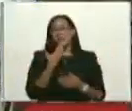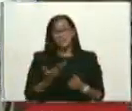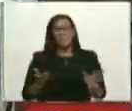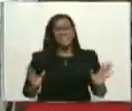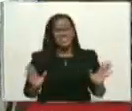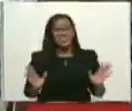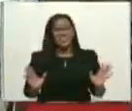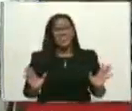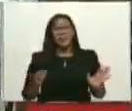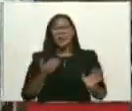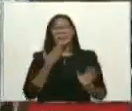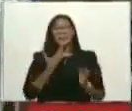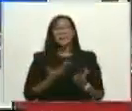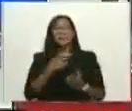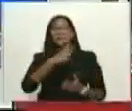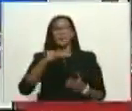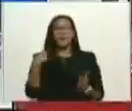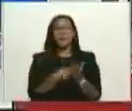no remunerado.